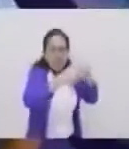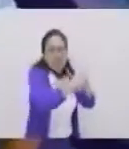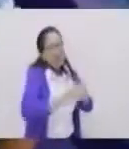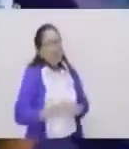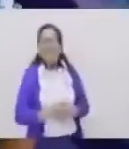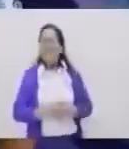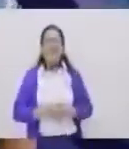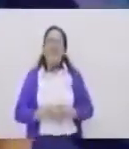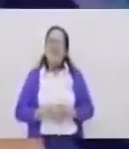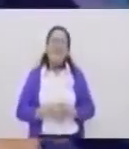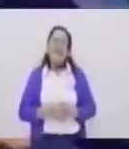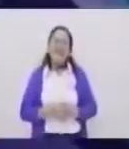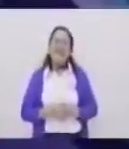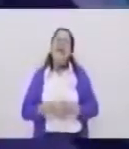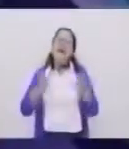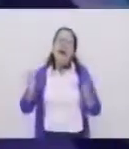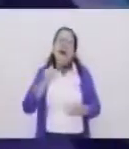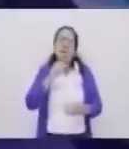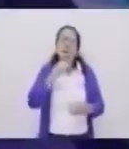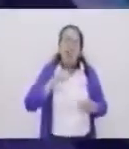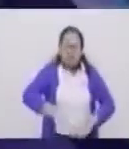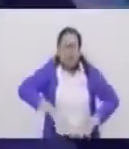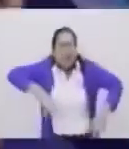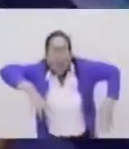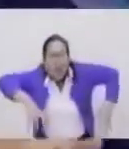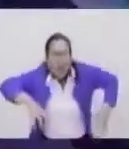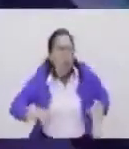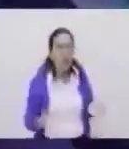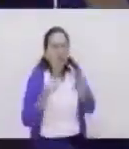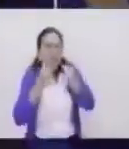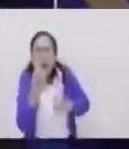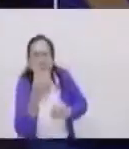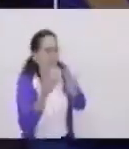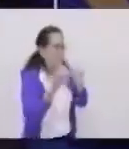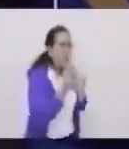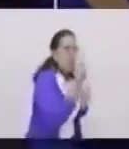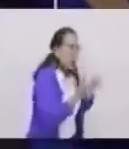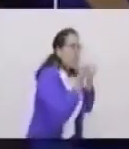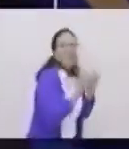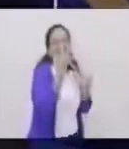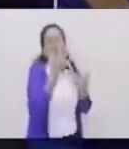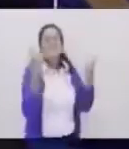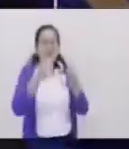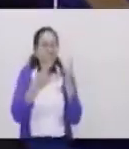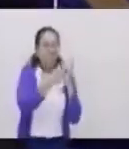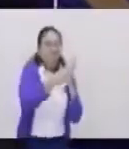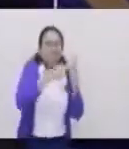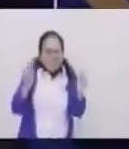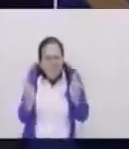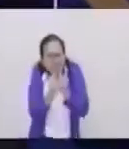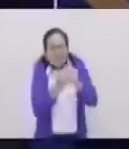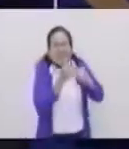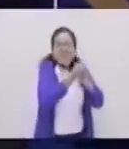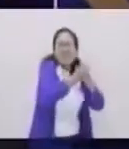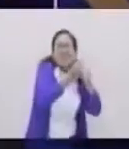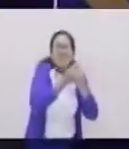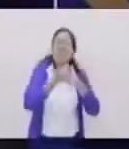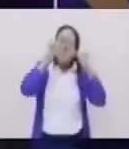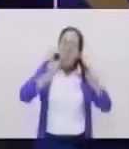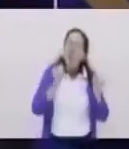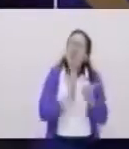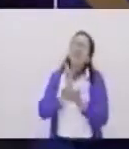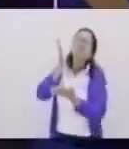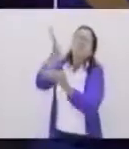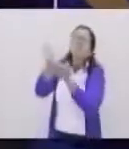¿Verdad que no? Para mí que el ogro se hubiera comido a las tres, las hubiera lastimado, pero como ellas fueron inteligentes y valientes,